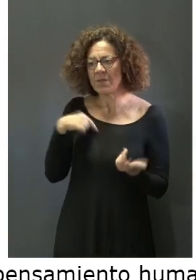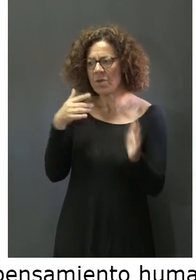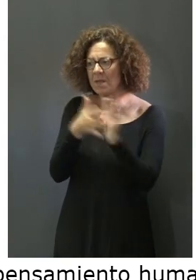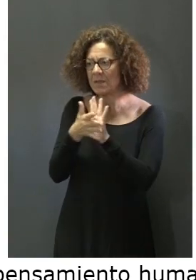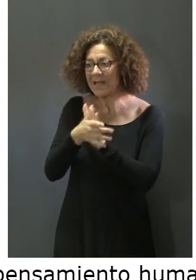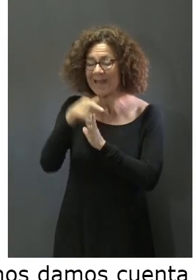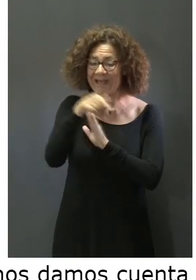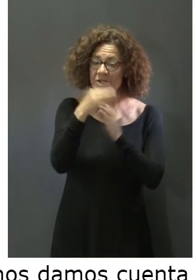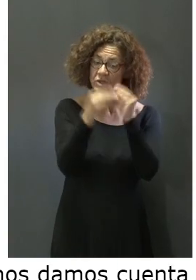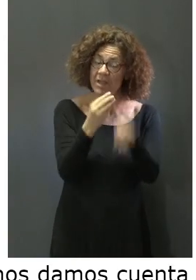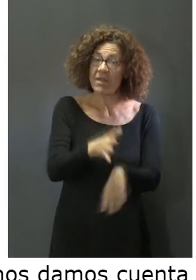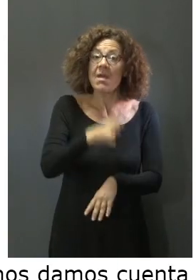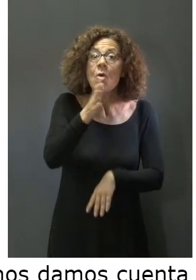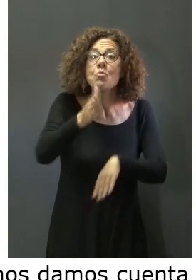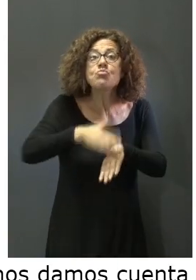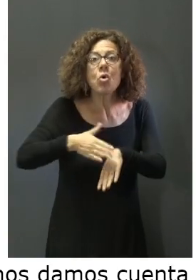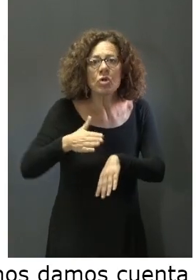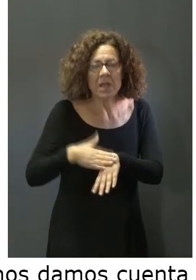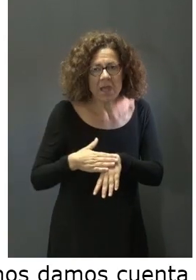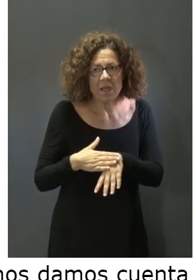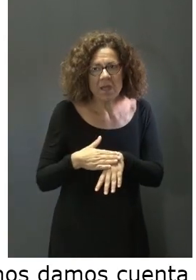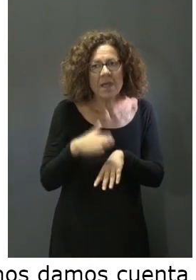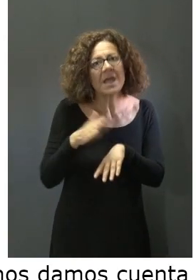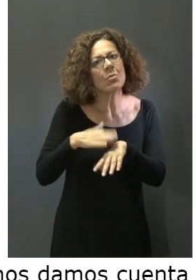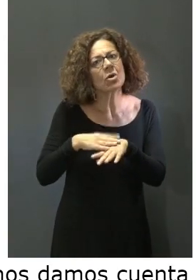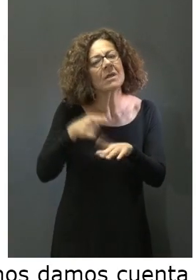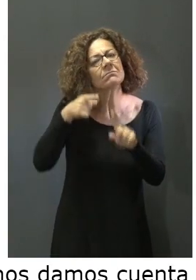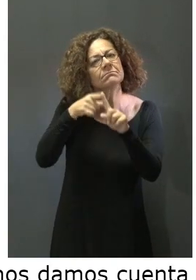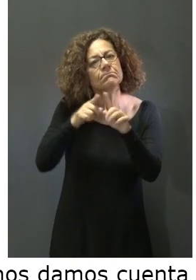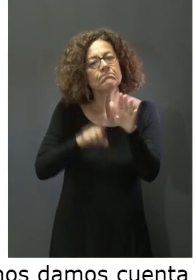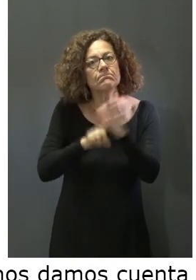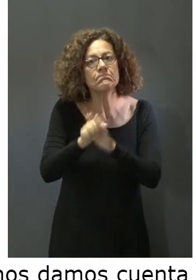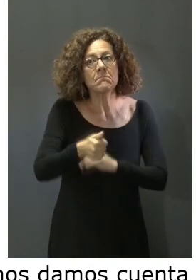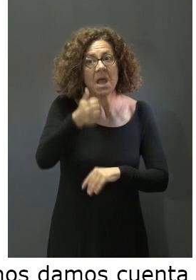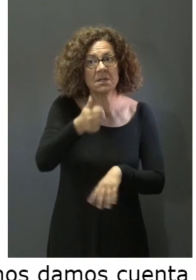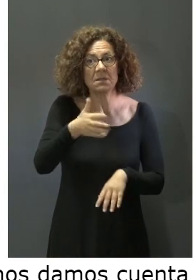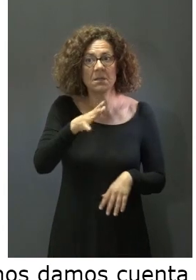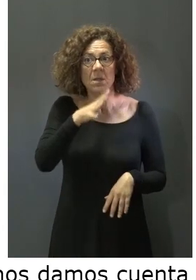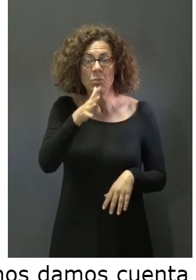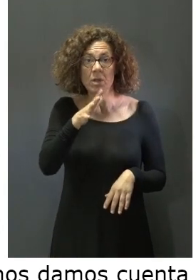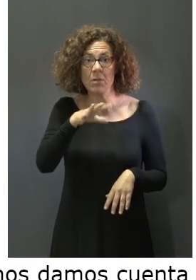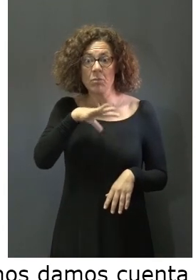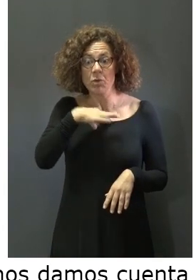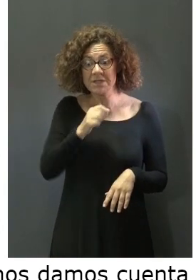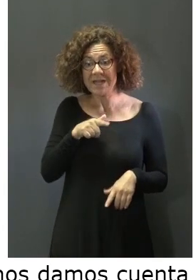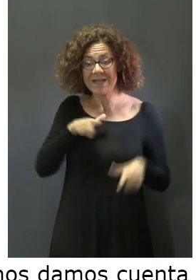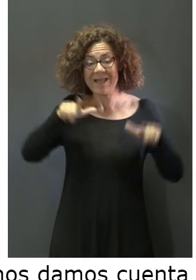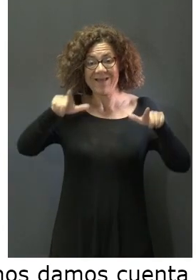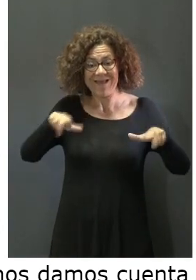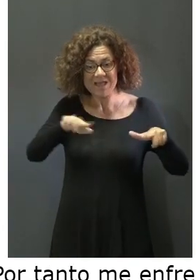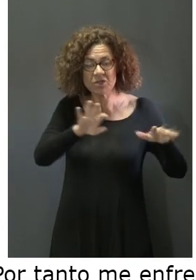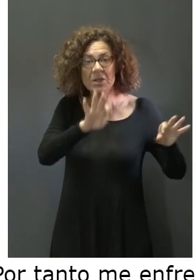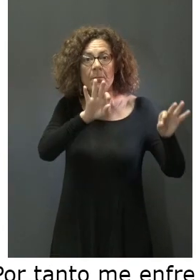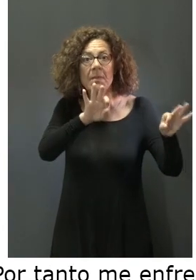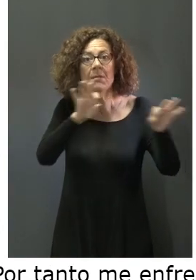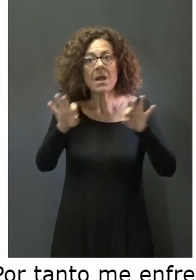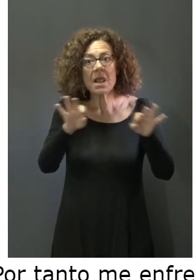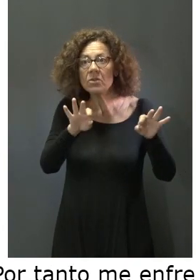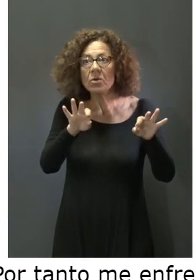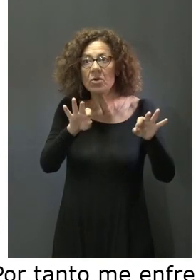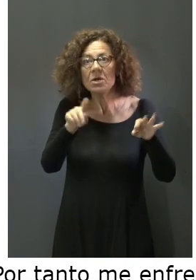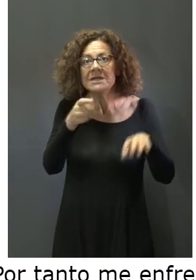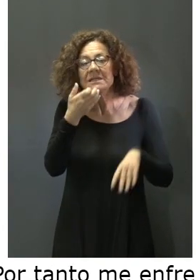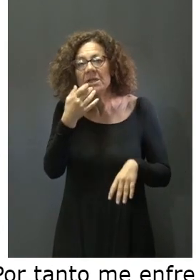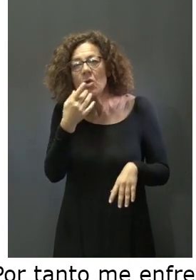hace esto y por qué vamos más allá. Porque probablemente lo uses este espacio y esto que estoy preparando, si no te das cuenta